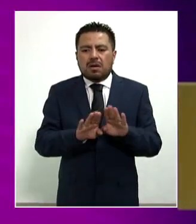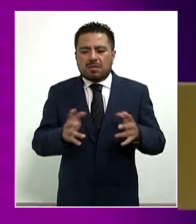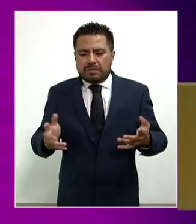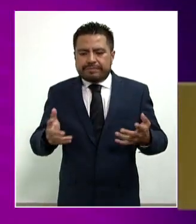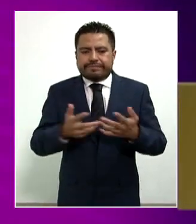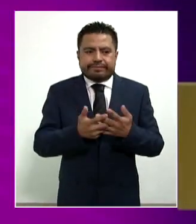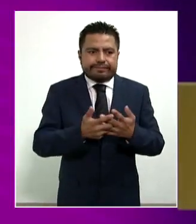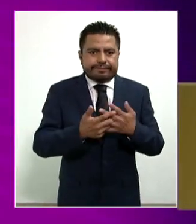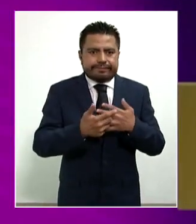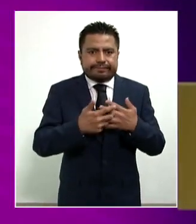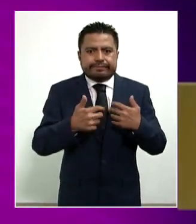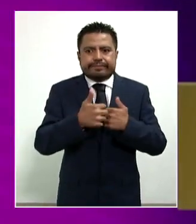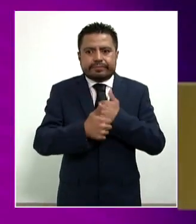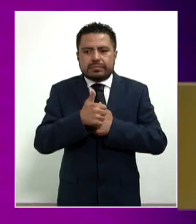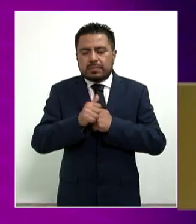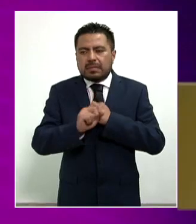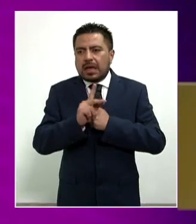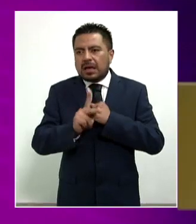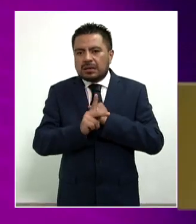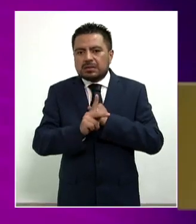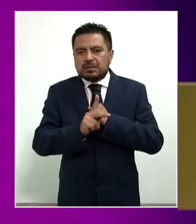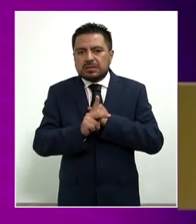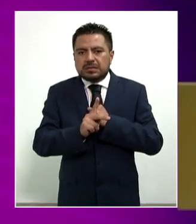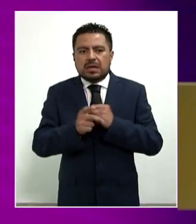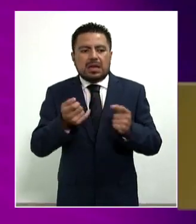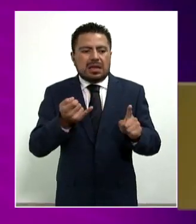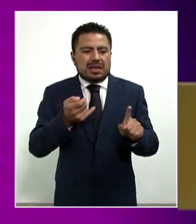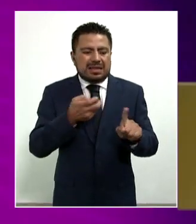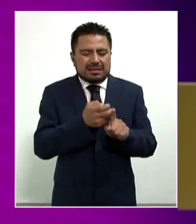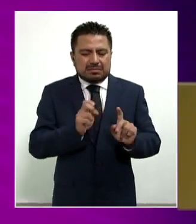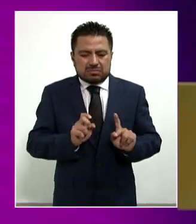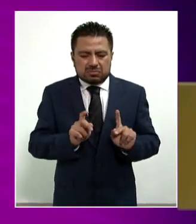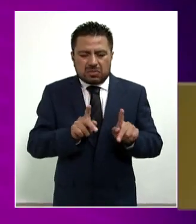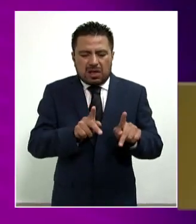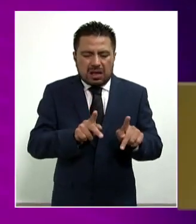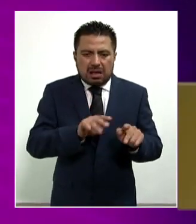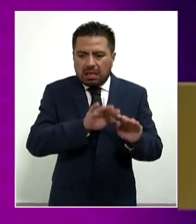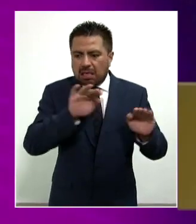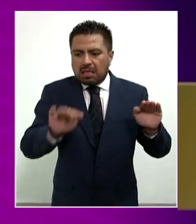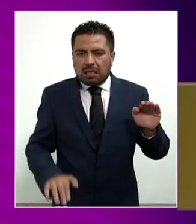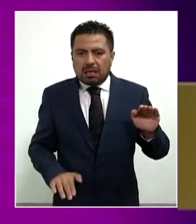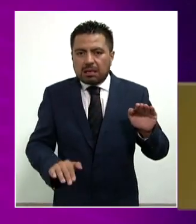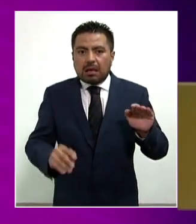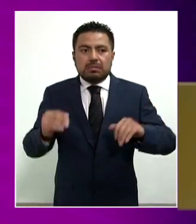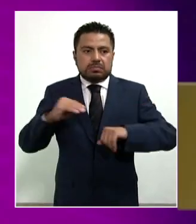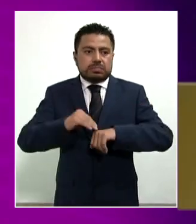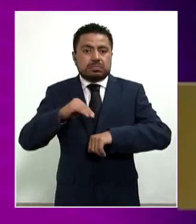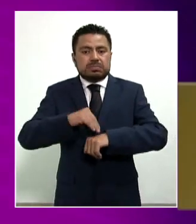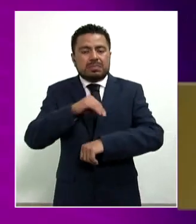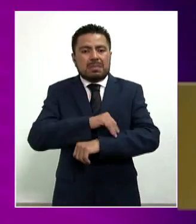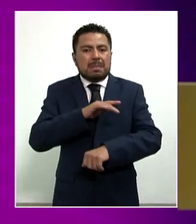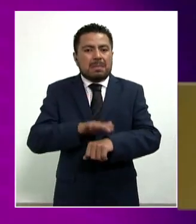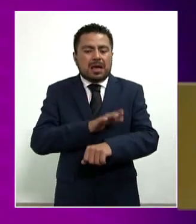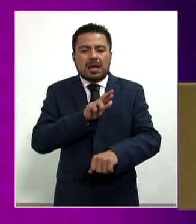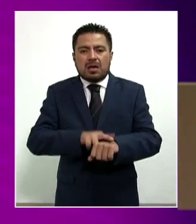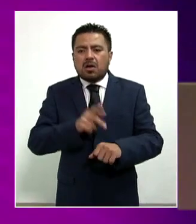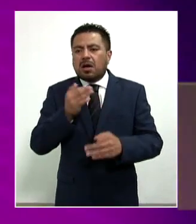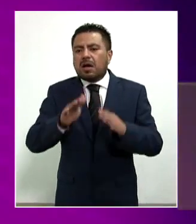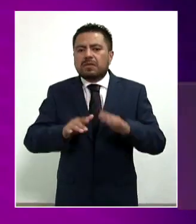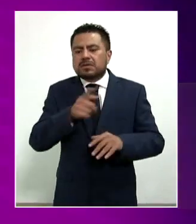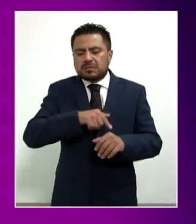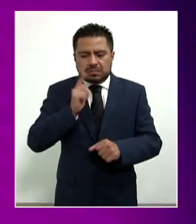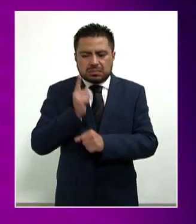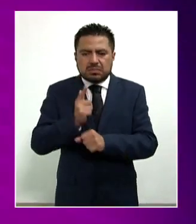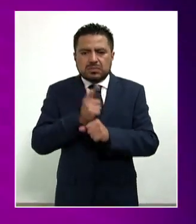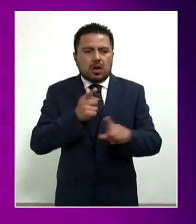países. Esta brecha de desigualdad ha ido incrementando. Si uno mira, por ejemplo,